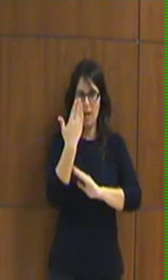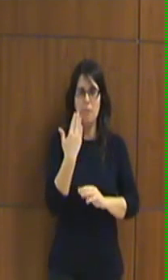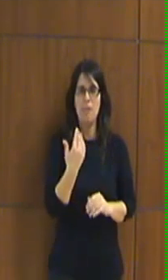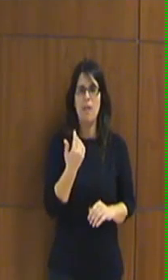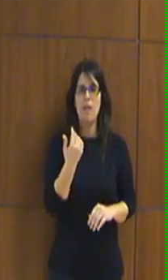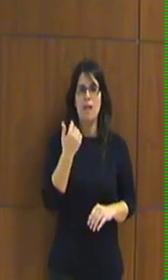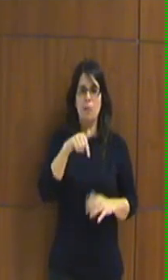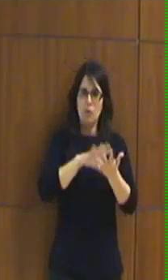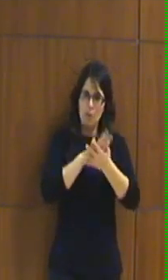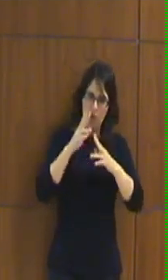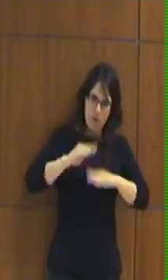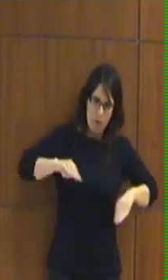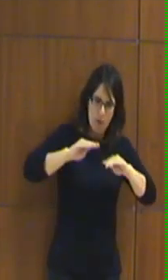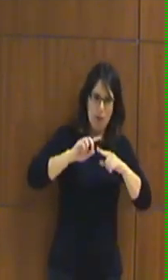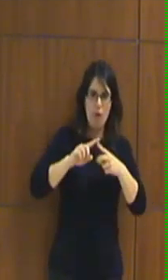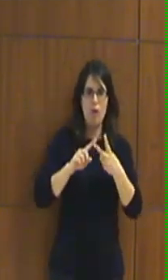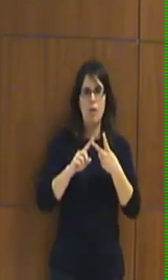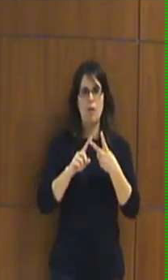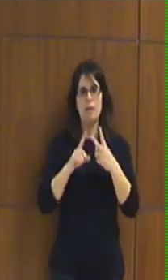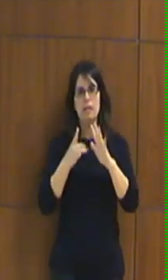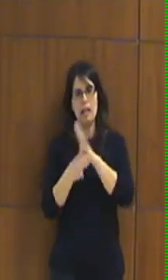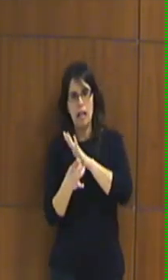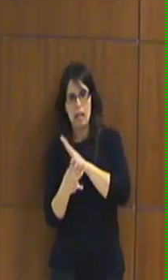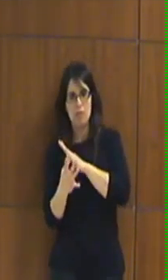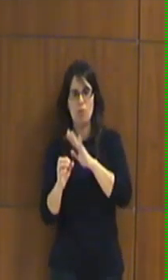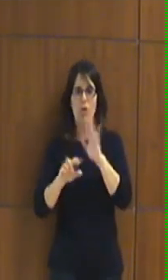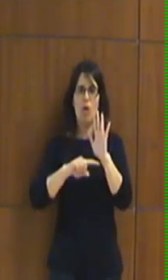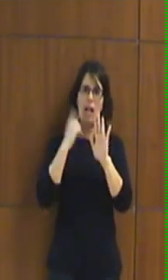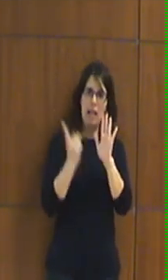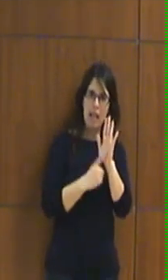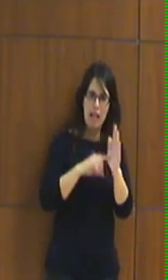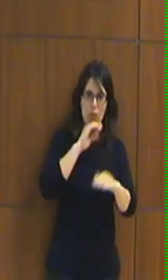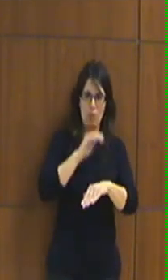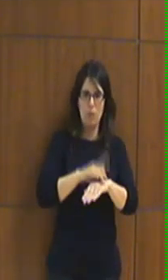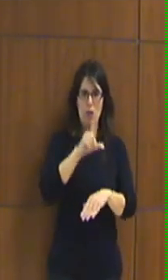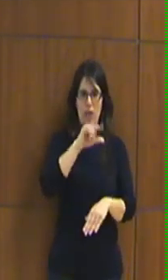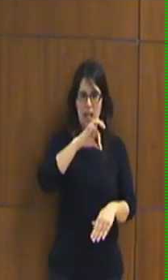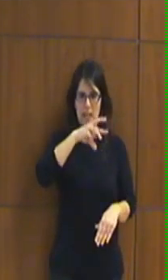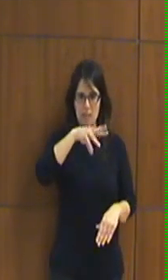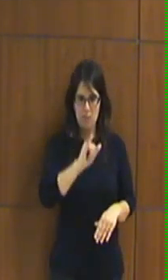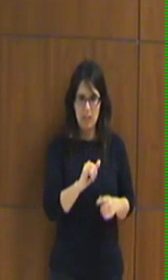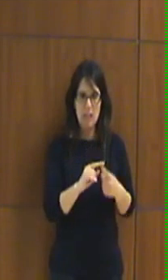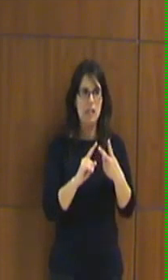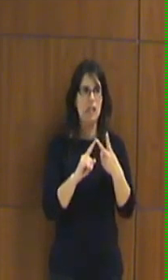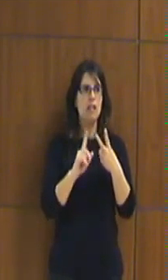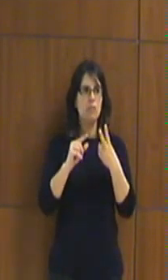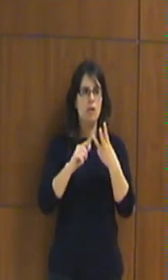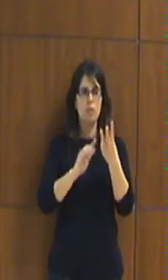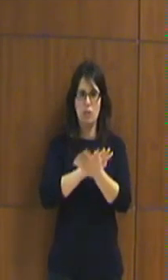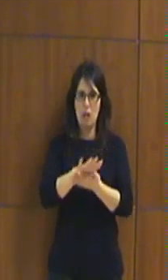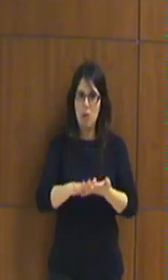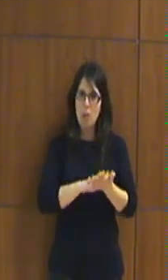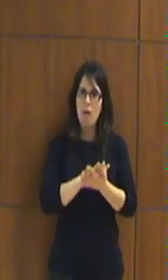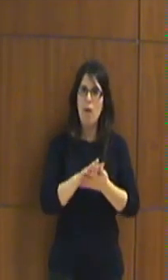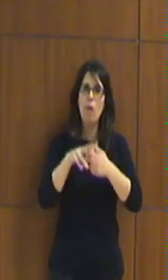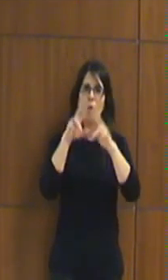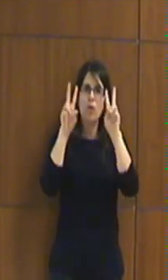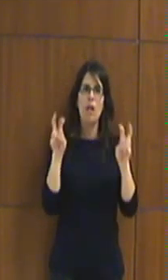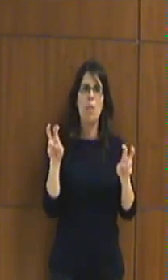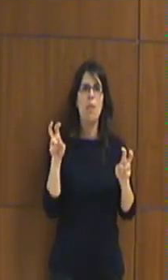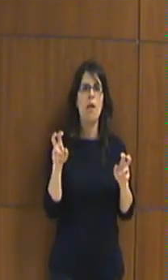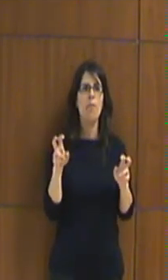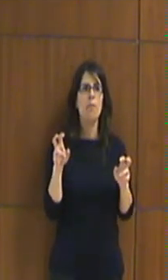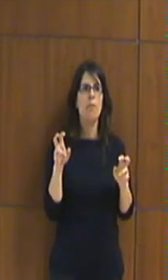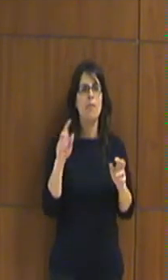de formación, de si talento o la ley, del cumplimiento de la LISMI. Hemos hablado del aspecto de quizás